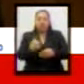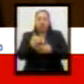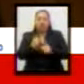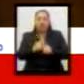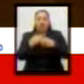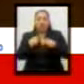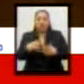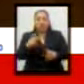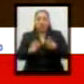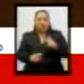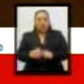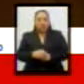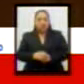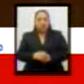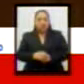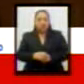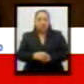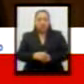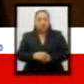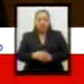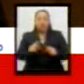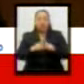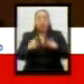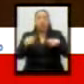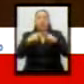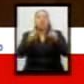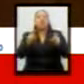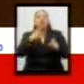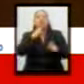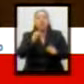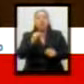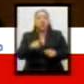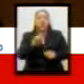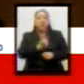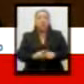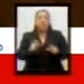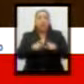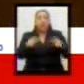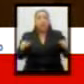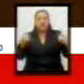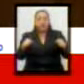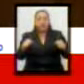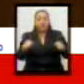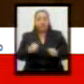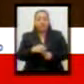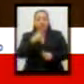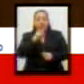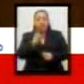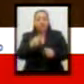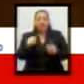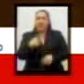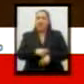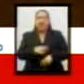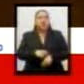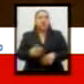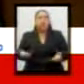las personas, pero cuando les preguntamos a las mujeres si es que utilizan las canchas deportivas, las mujeres no tienen tiempo.